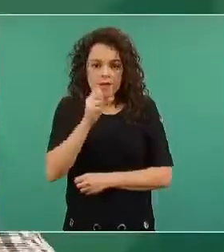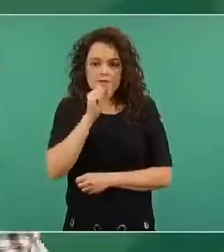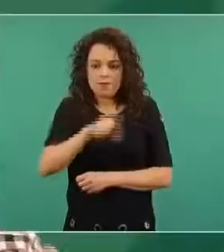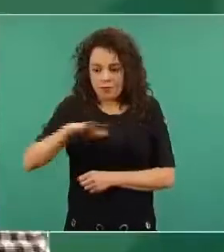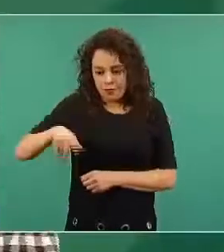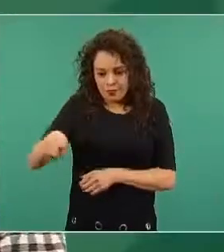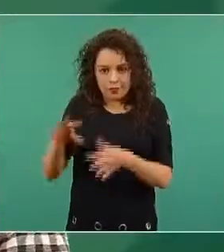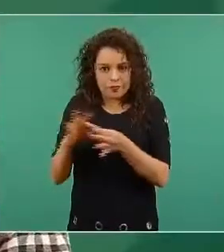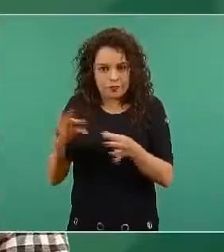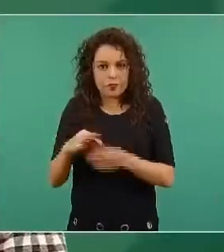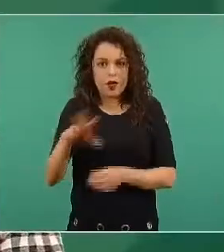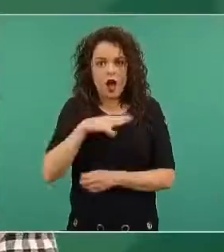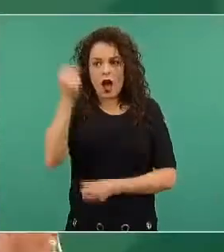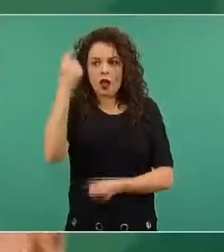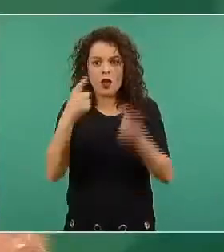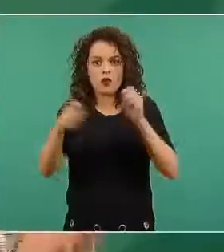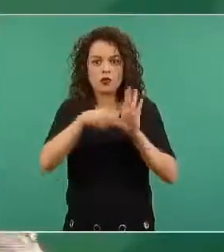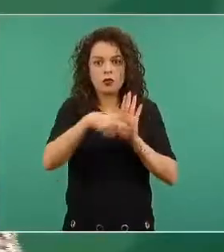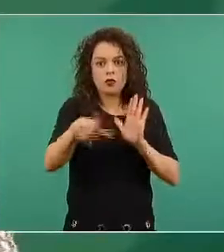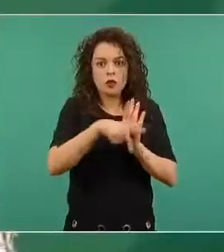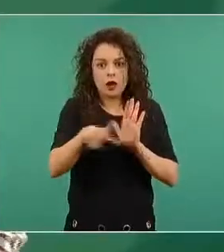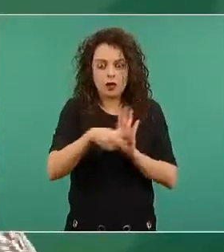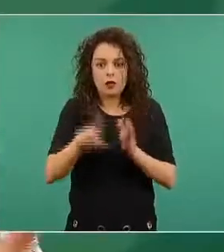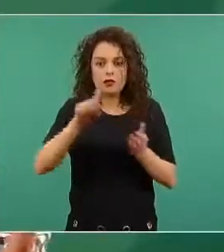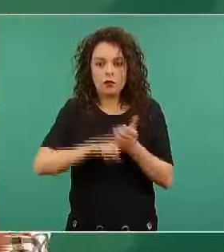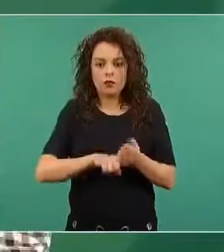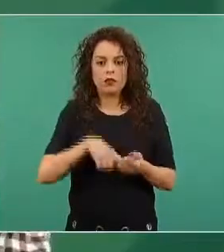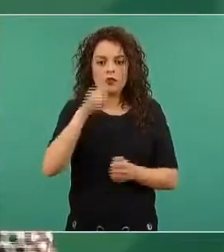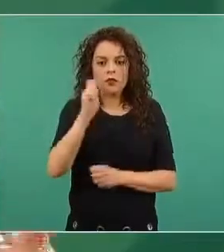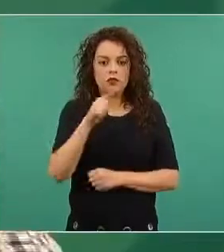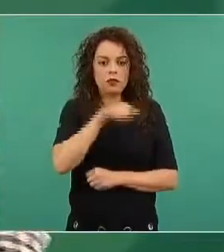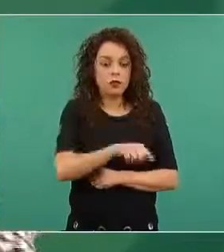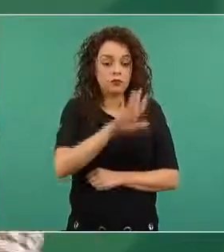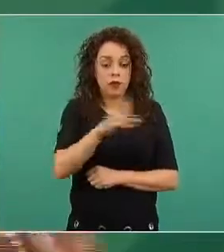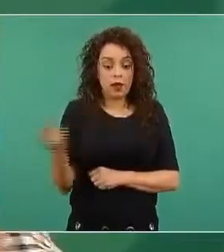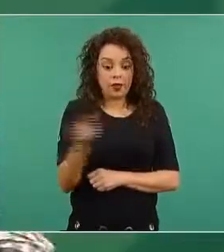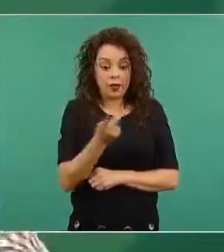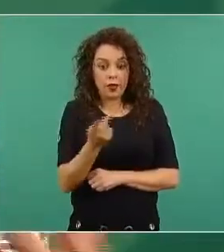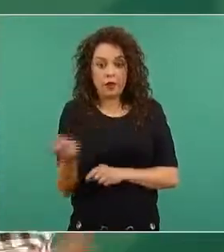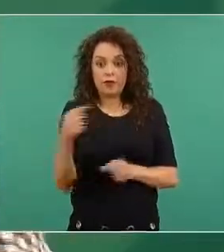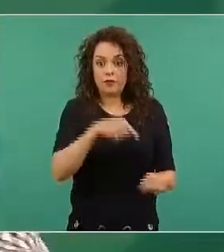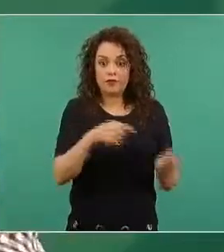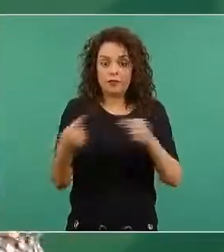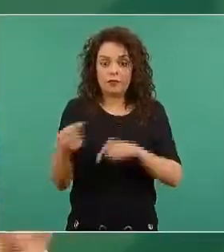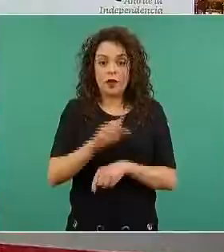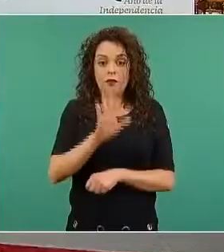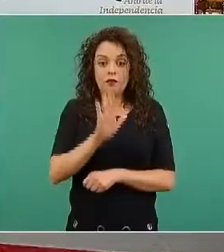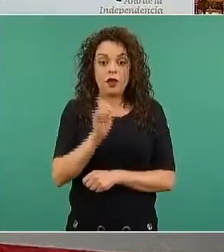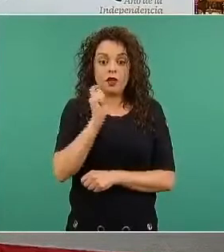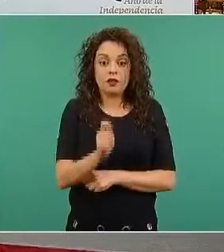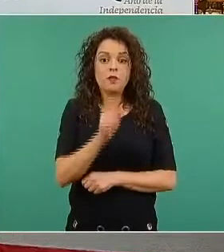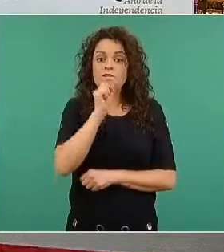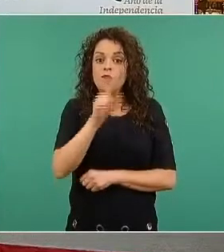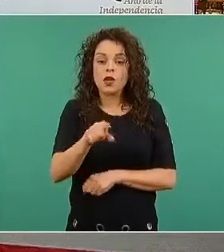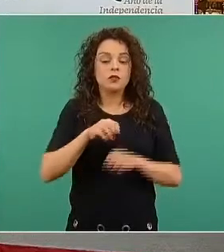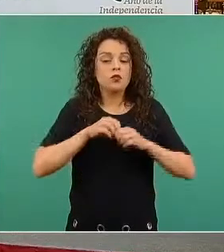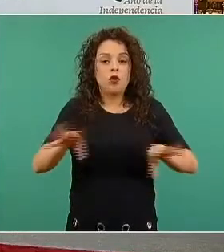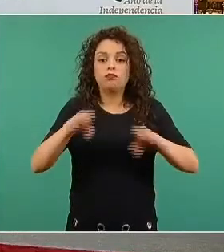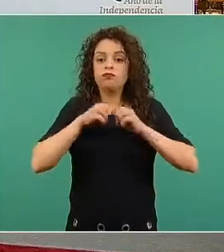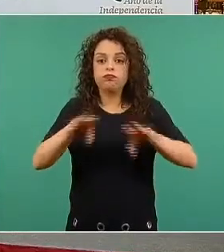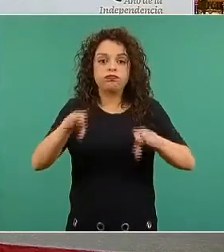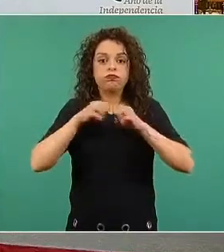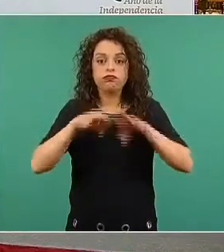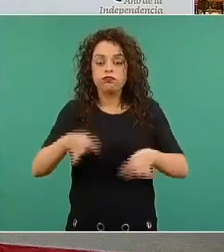particular hay un par de diarios de circulación nacional, uno parece ser la sucursal del otro, casi siempre ponen las mismas noticias